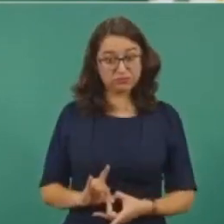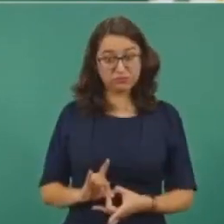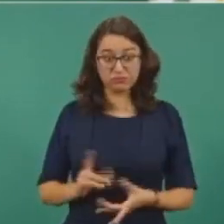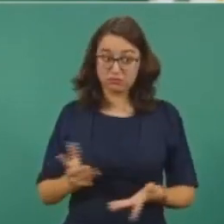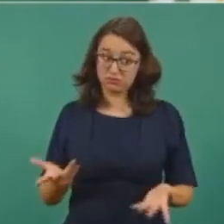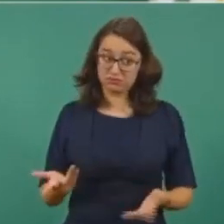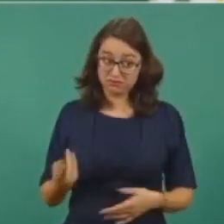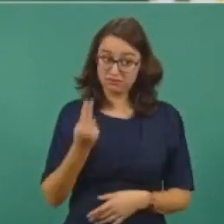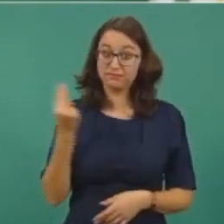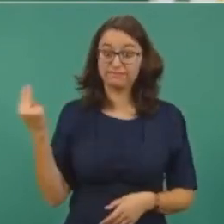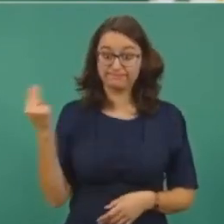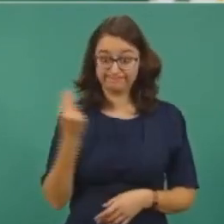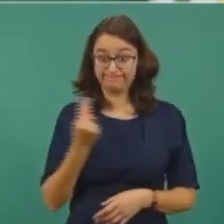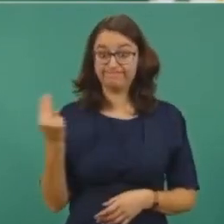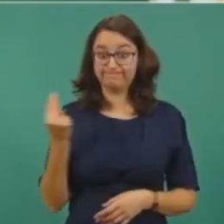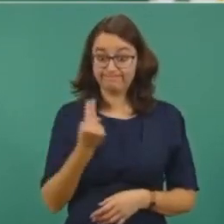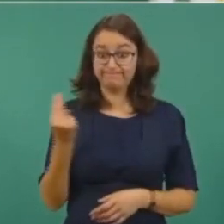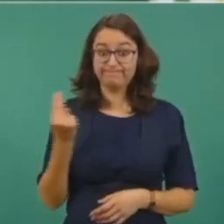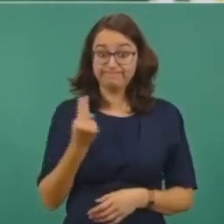regla de oro.